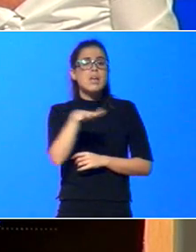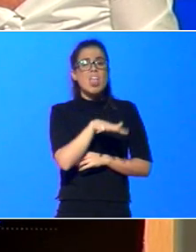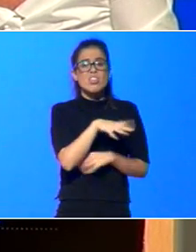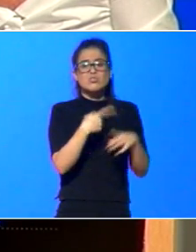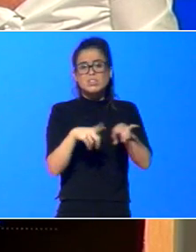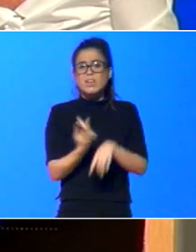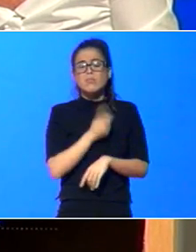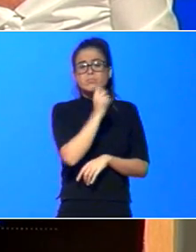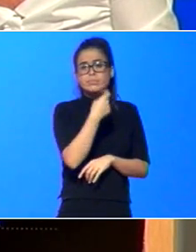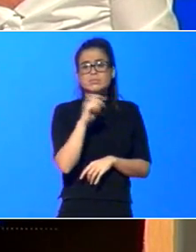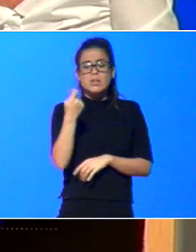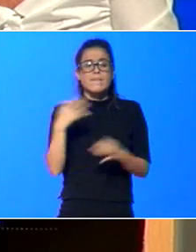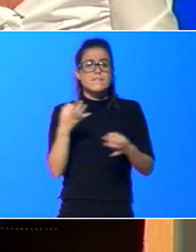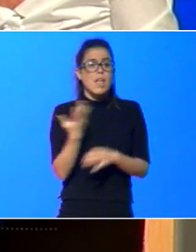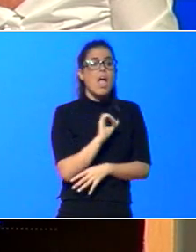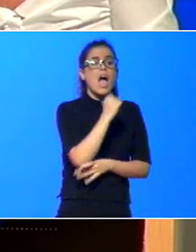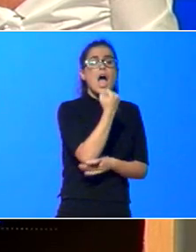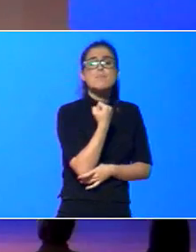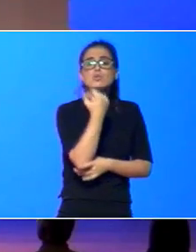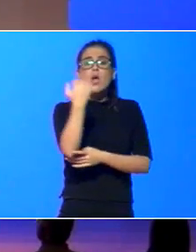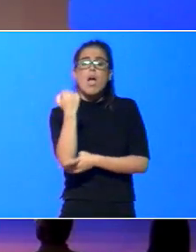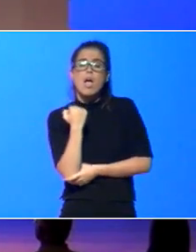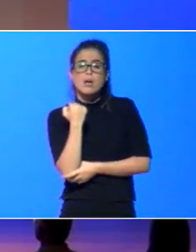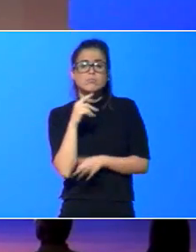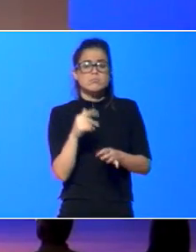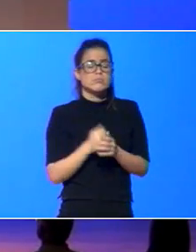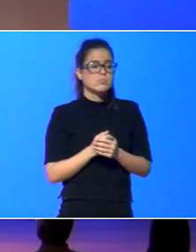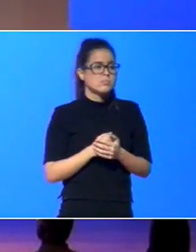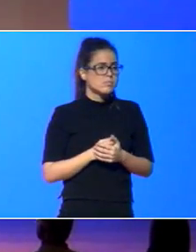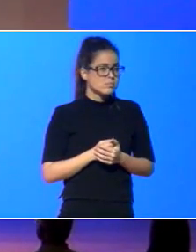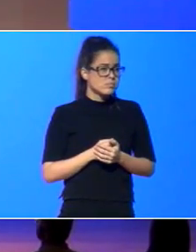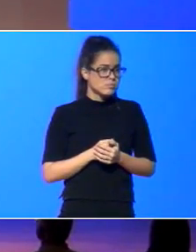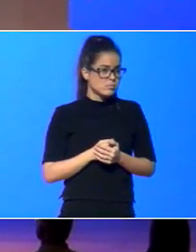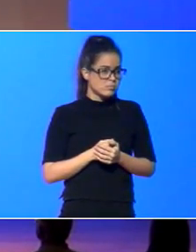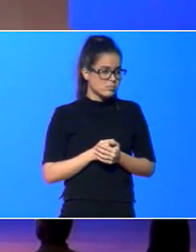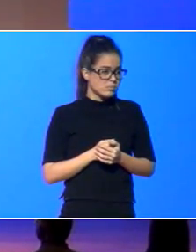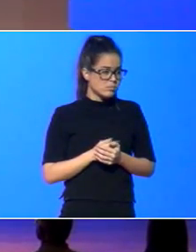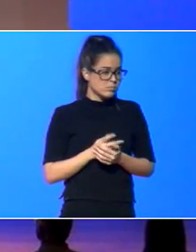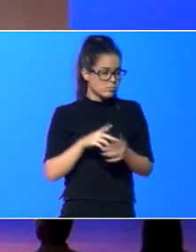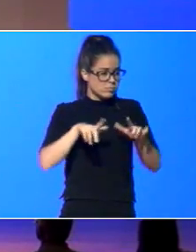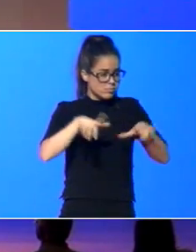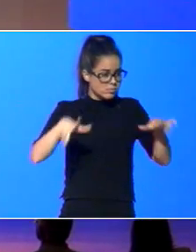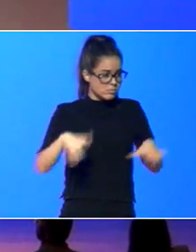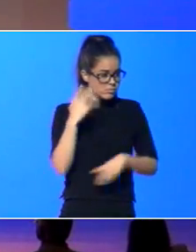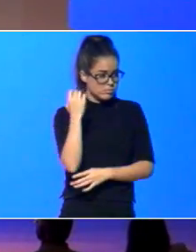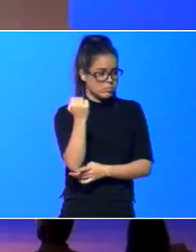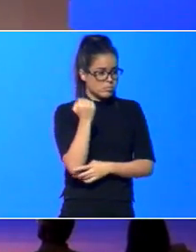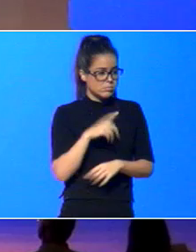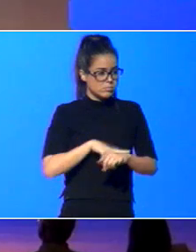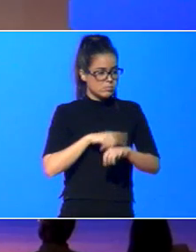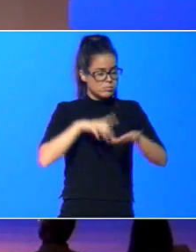aula de apoyo, ¿no? Cuando nos dice ayer que el ritmo es más lento, pues igual es que el ritmo debería también cambiar o acomodarse dentro del propio